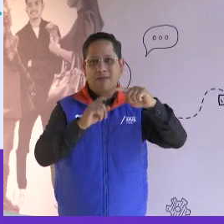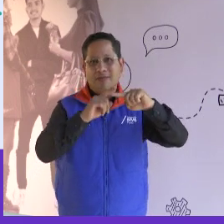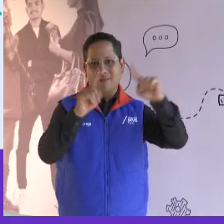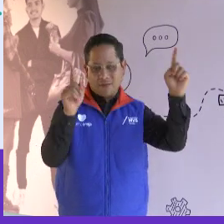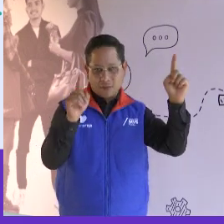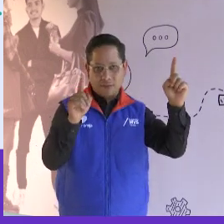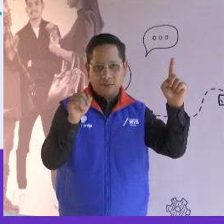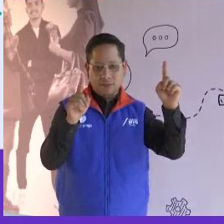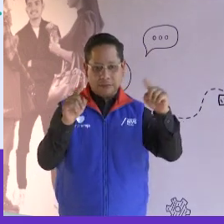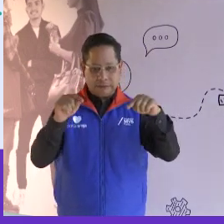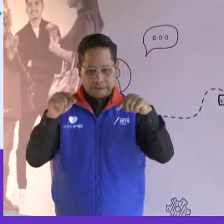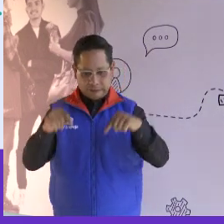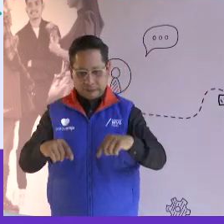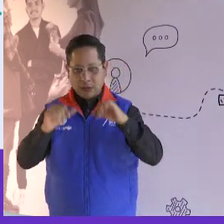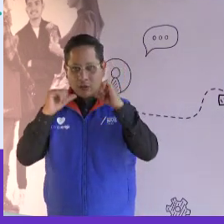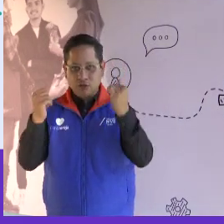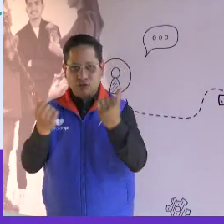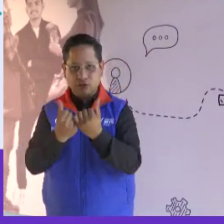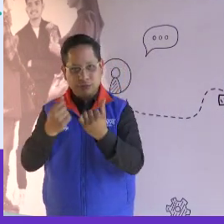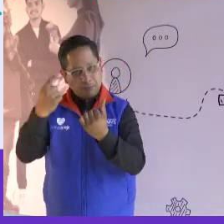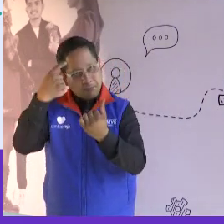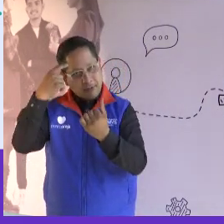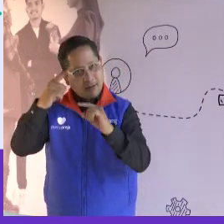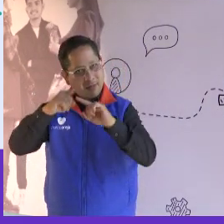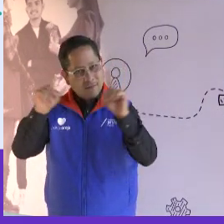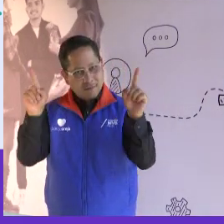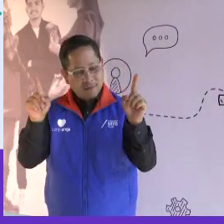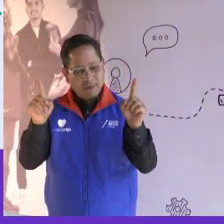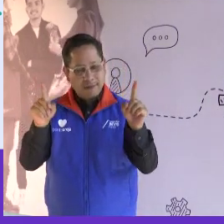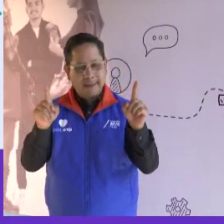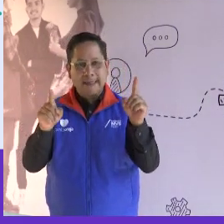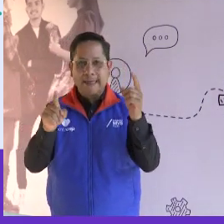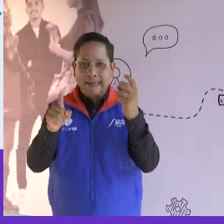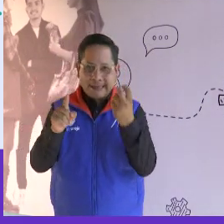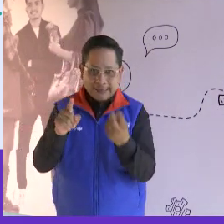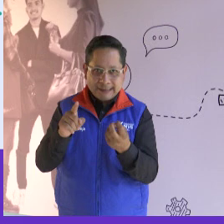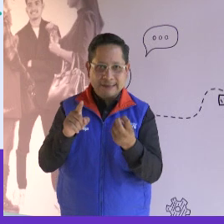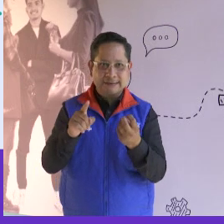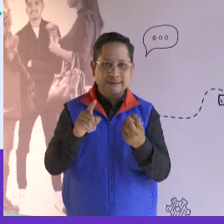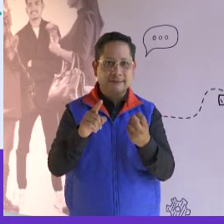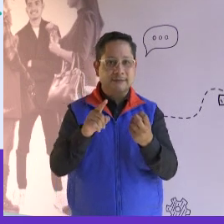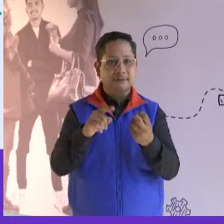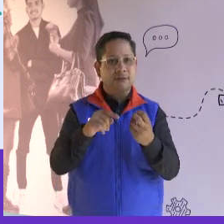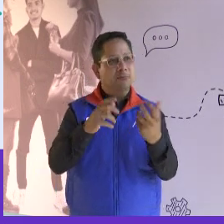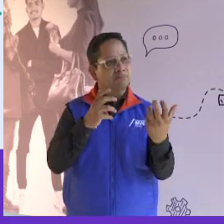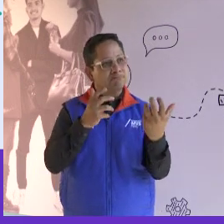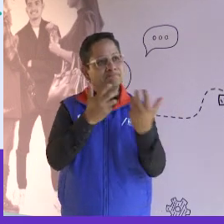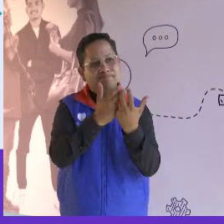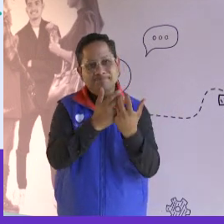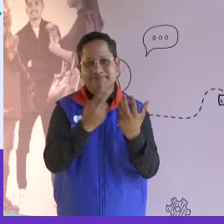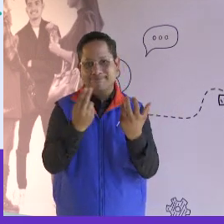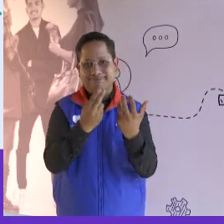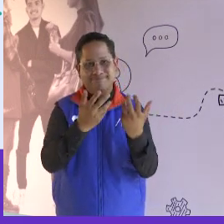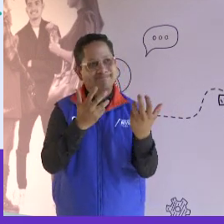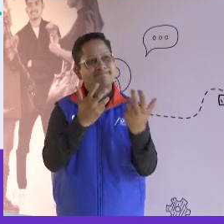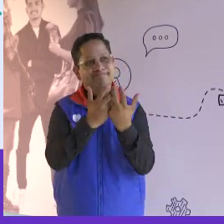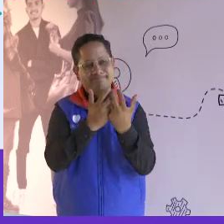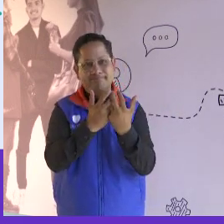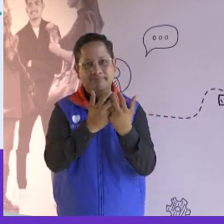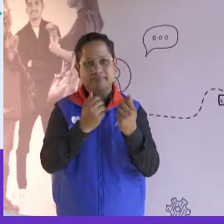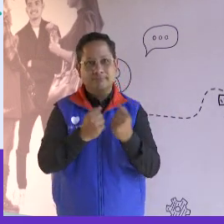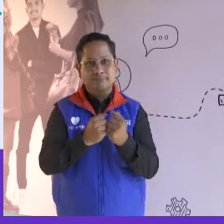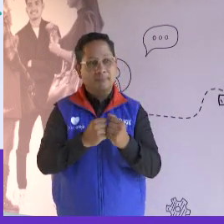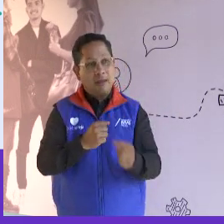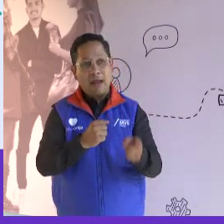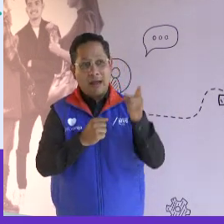distinta a la de la sociedad civil, pero precisamente por eso es sumamente complementario. Hay que decir que las vacas